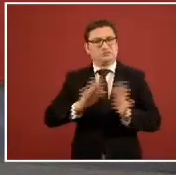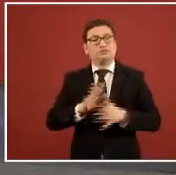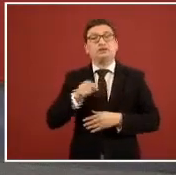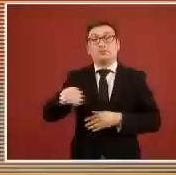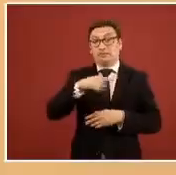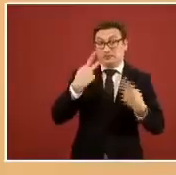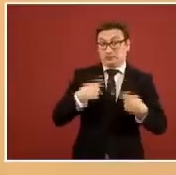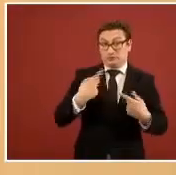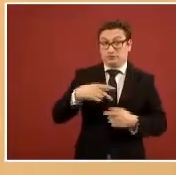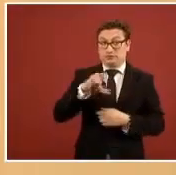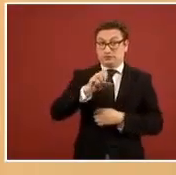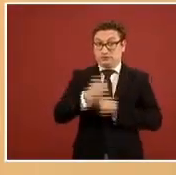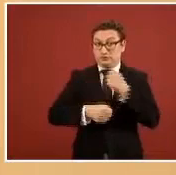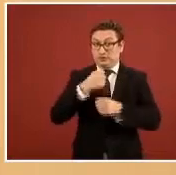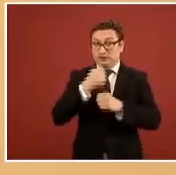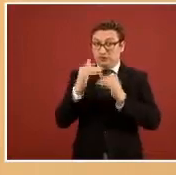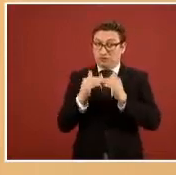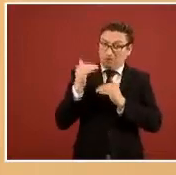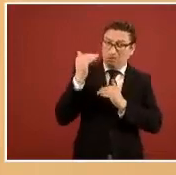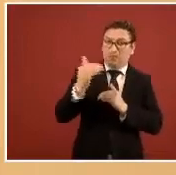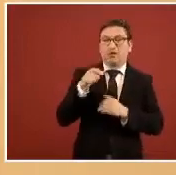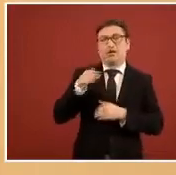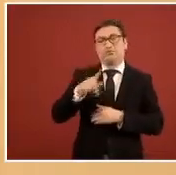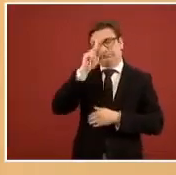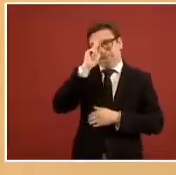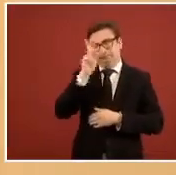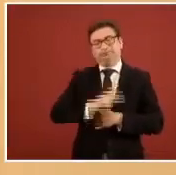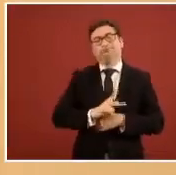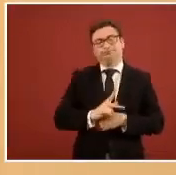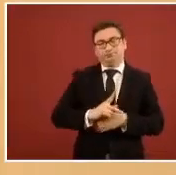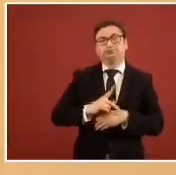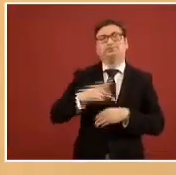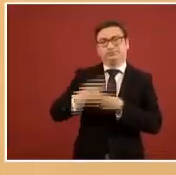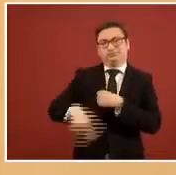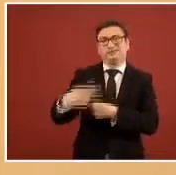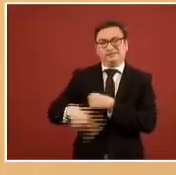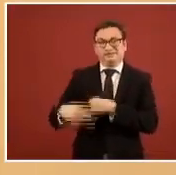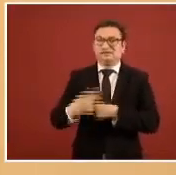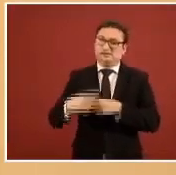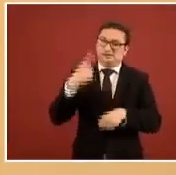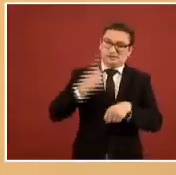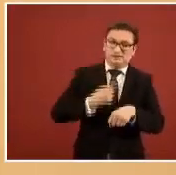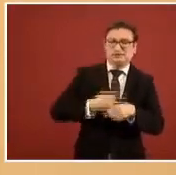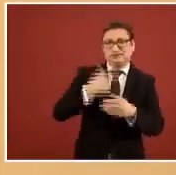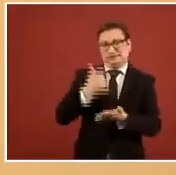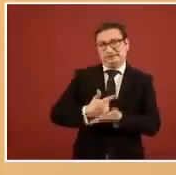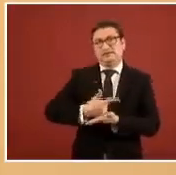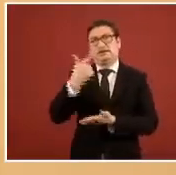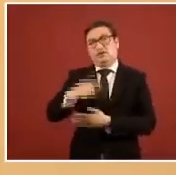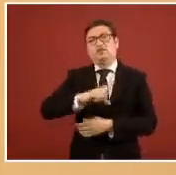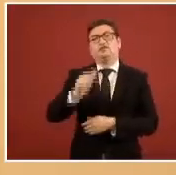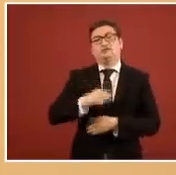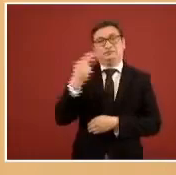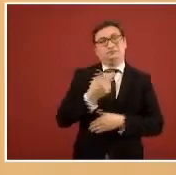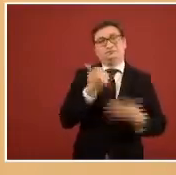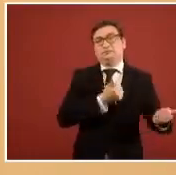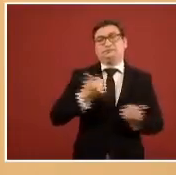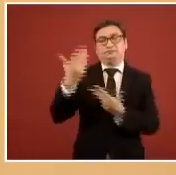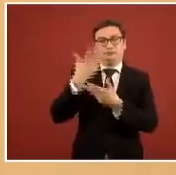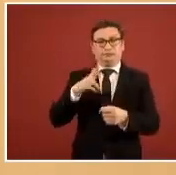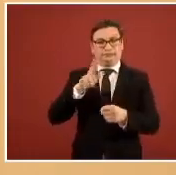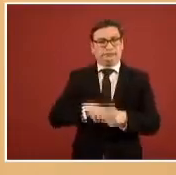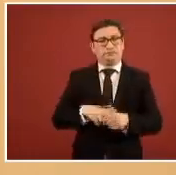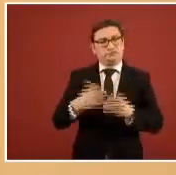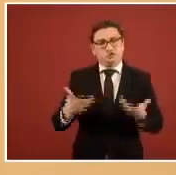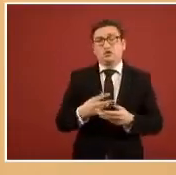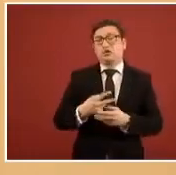personas que tienen más de 60 años tienen un mayor riesgo de complicarse y en su momento necesitar ser hospitalizados, ya